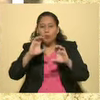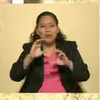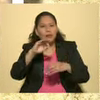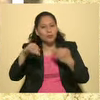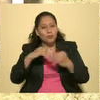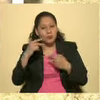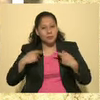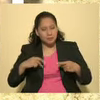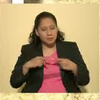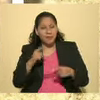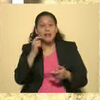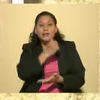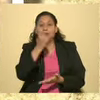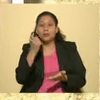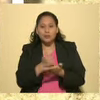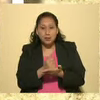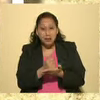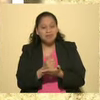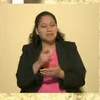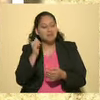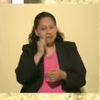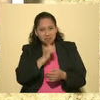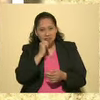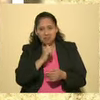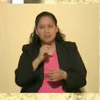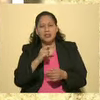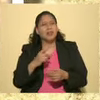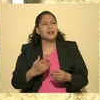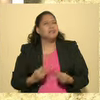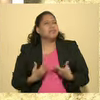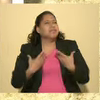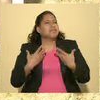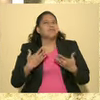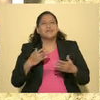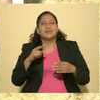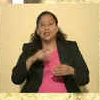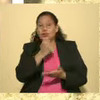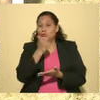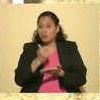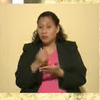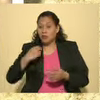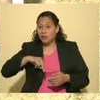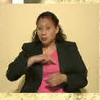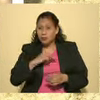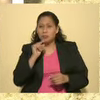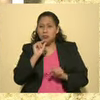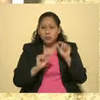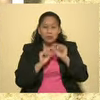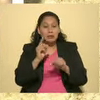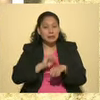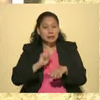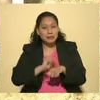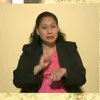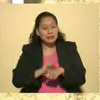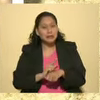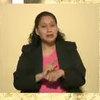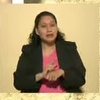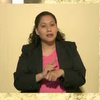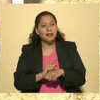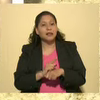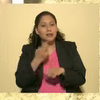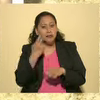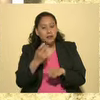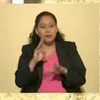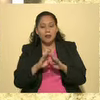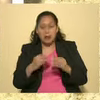una ciudad que tiene muchísimo para disfrutarla, una ciudad en que si logramos, y lo estamos logrando día a día todos, en